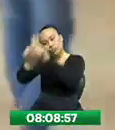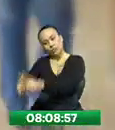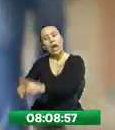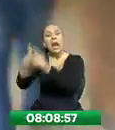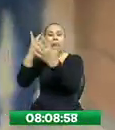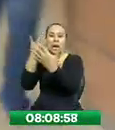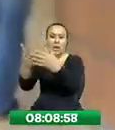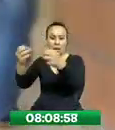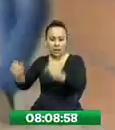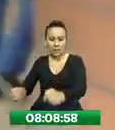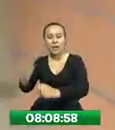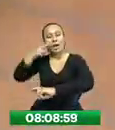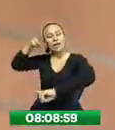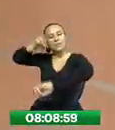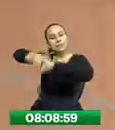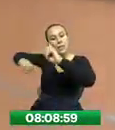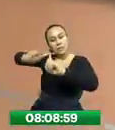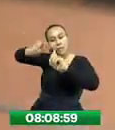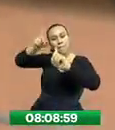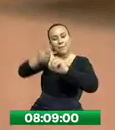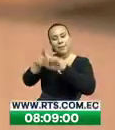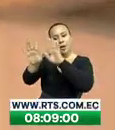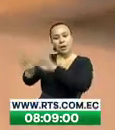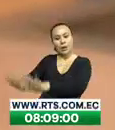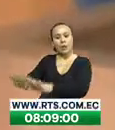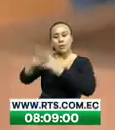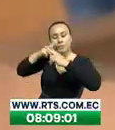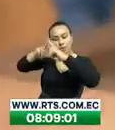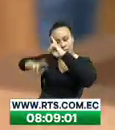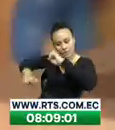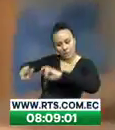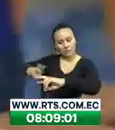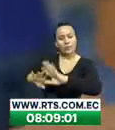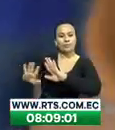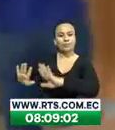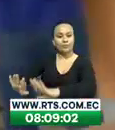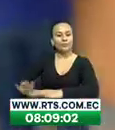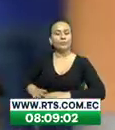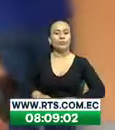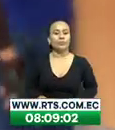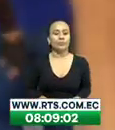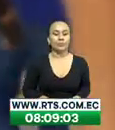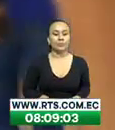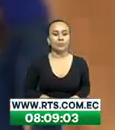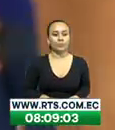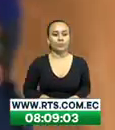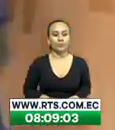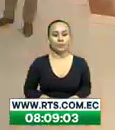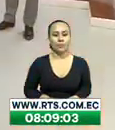preventiva para investigaciones. Informó Adriana Méndez.